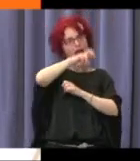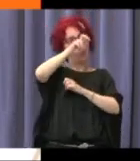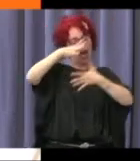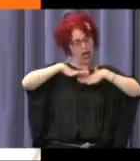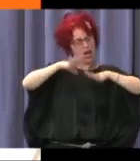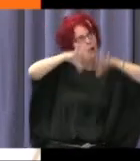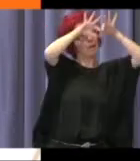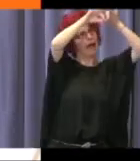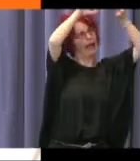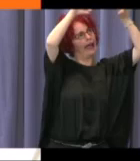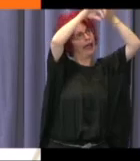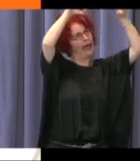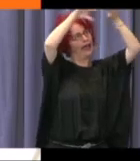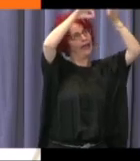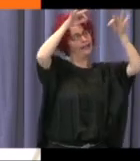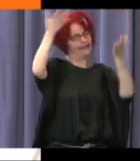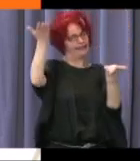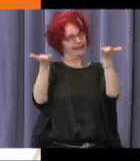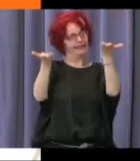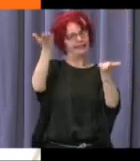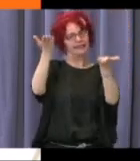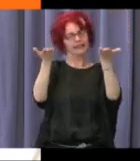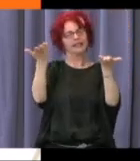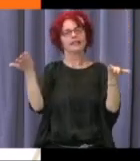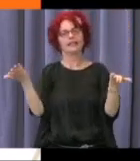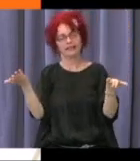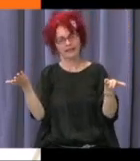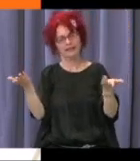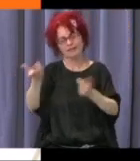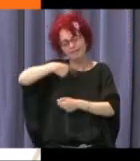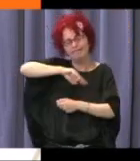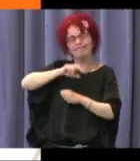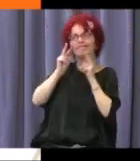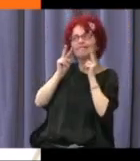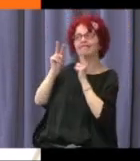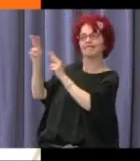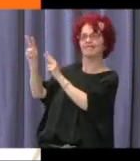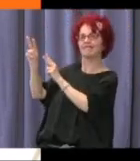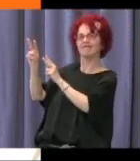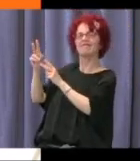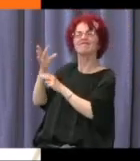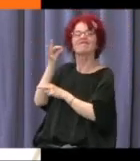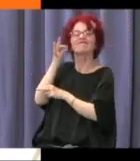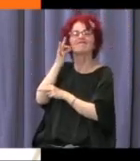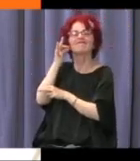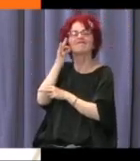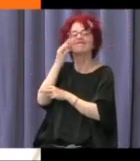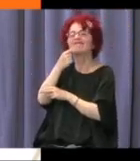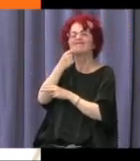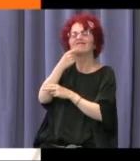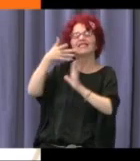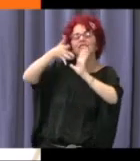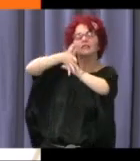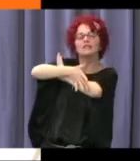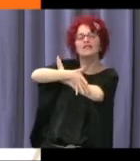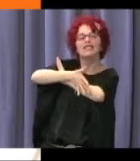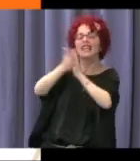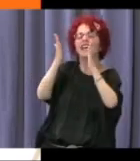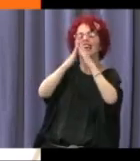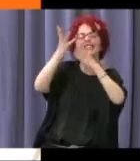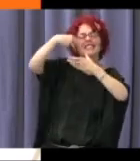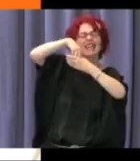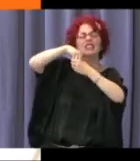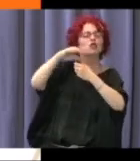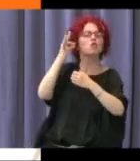son divertidos, pero lo importante es que sepan extraer pues, lo que yo he puesto arriba, que están diciendo que las tareas domésticas pertenecen a las mujeres. ¿Cuál es el